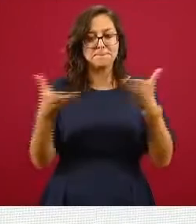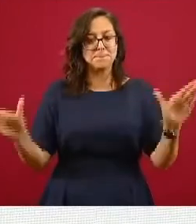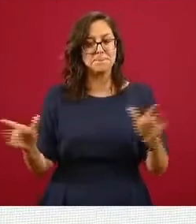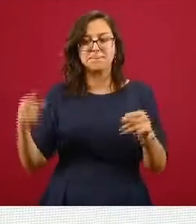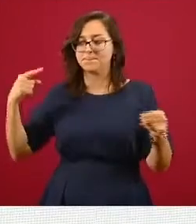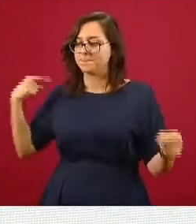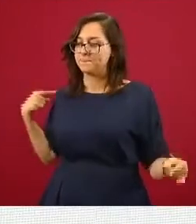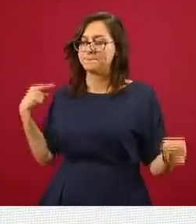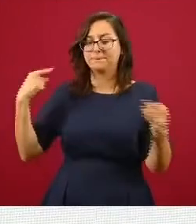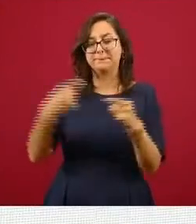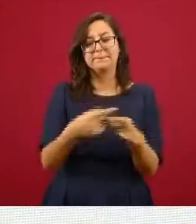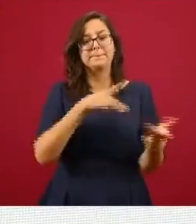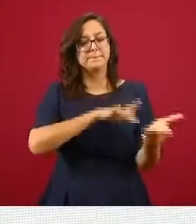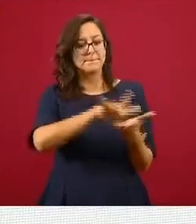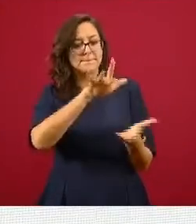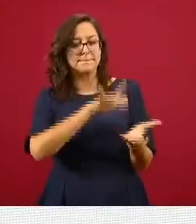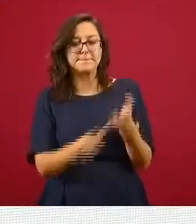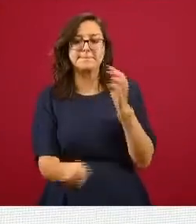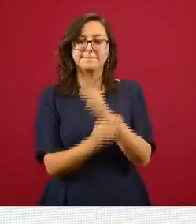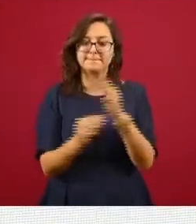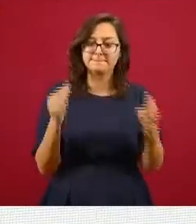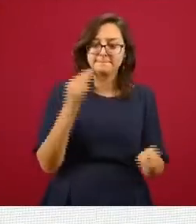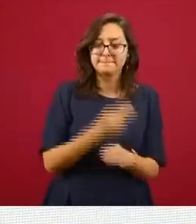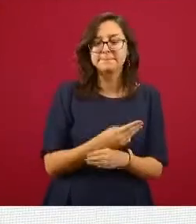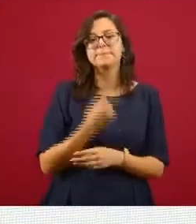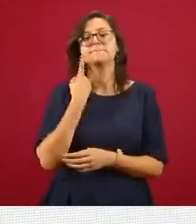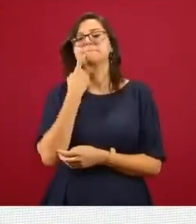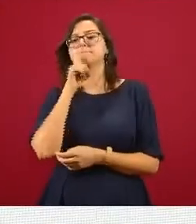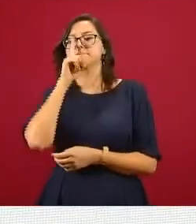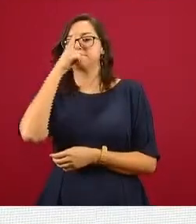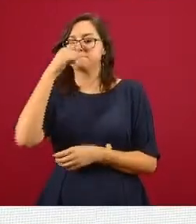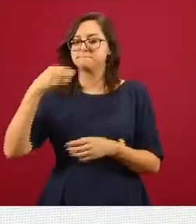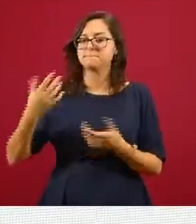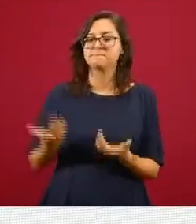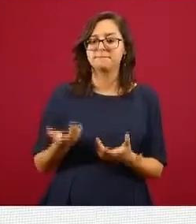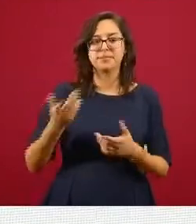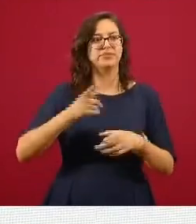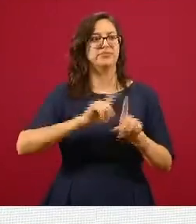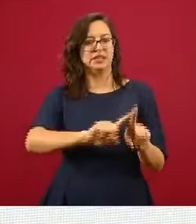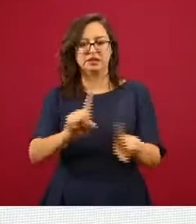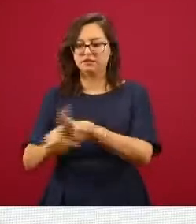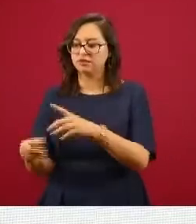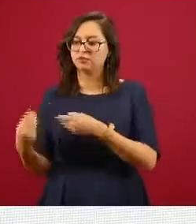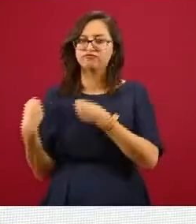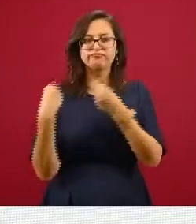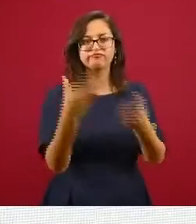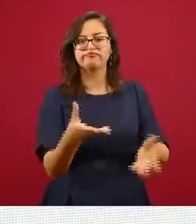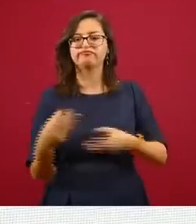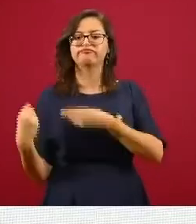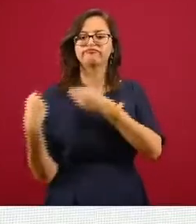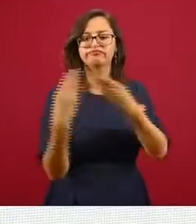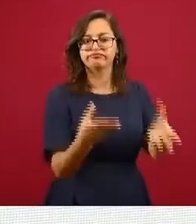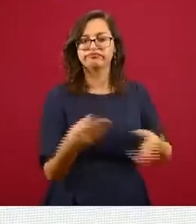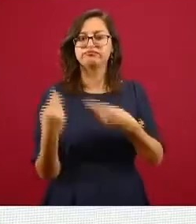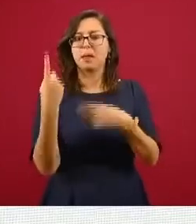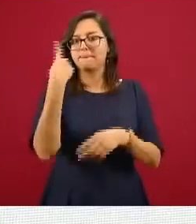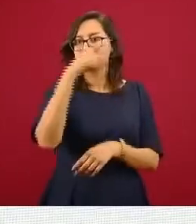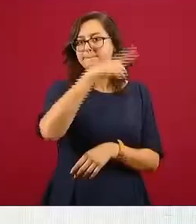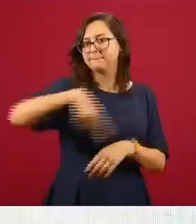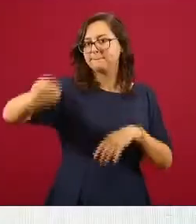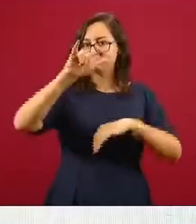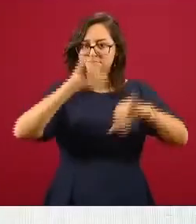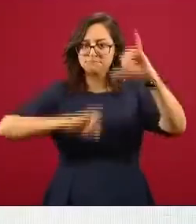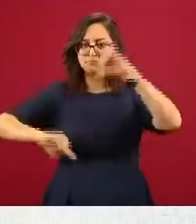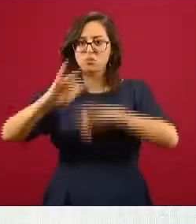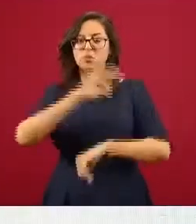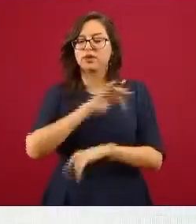fecha enviándoles insumos reactivos para que estén en capacidades de responder.